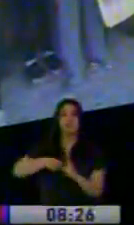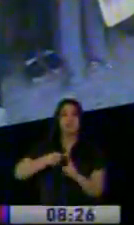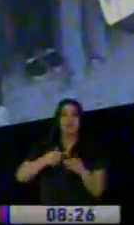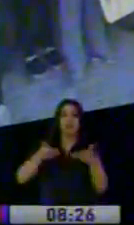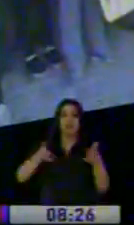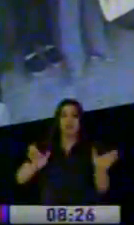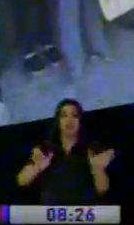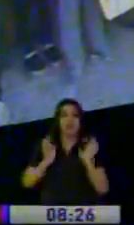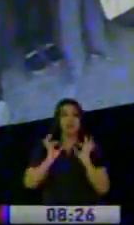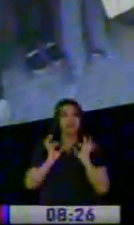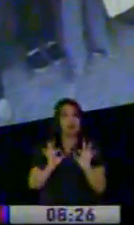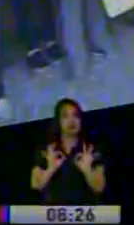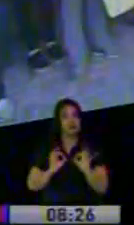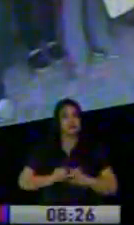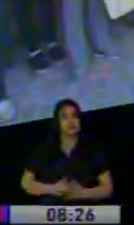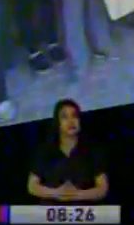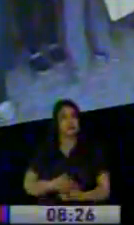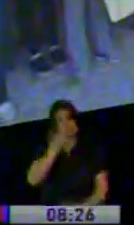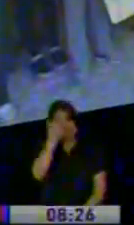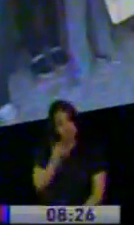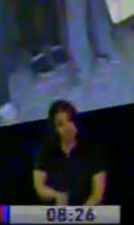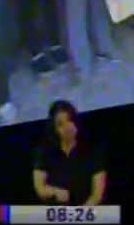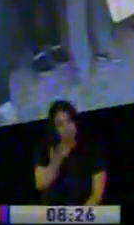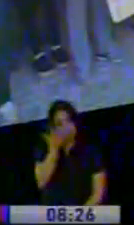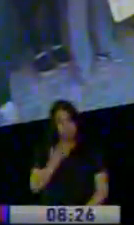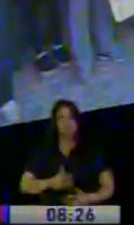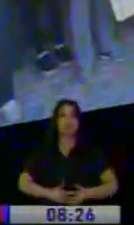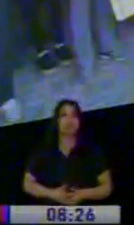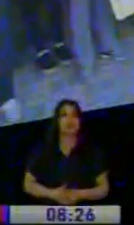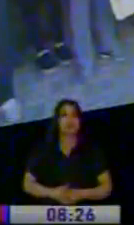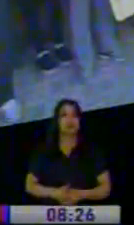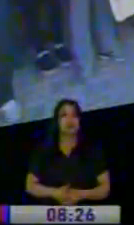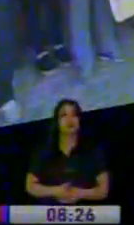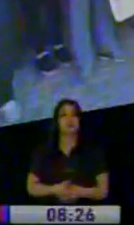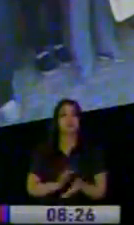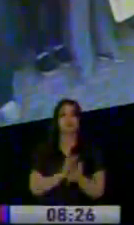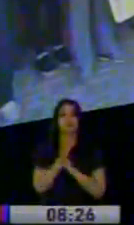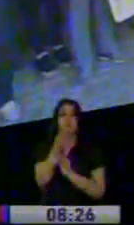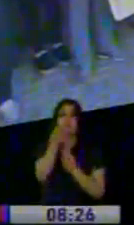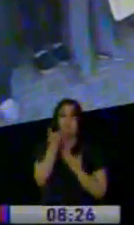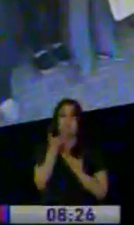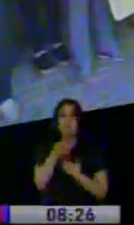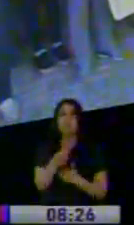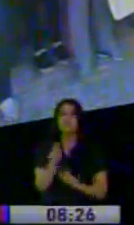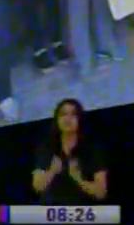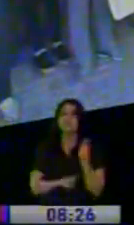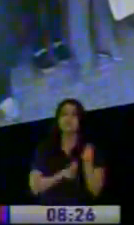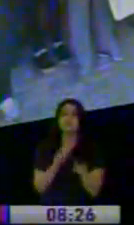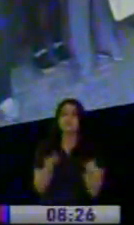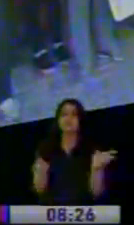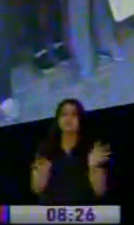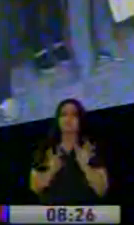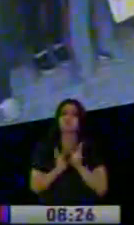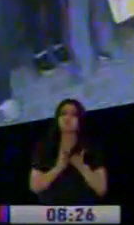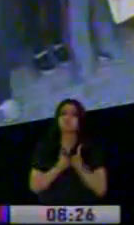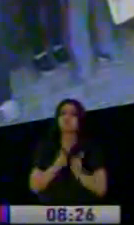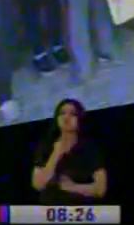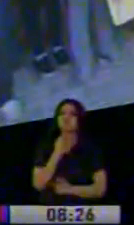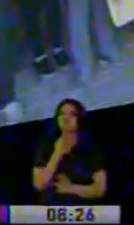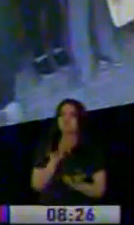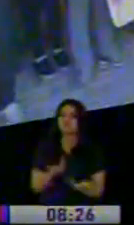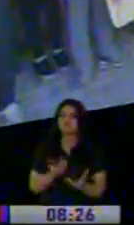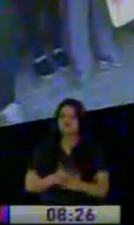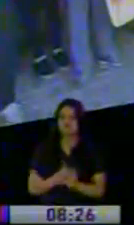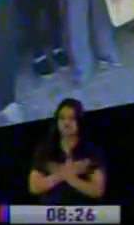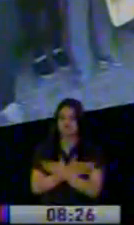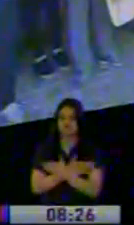bueno! Andreita, buen día para ti. Cuénteme, ¿qué está haciendo con los vecinos? ¿Qué dicen los vecinos?